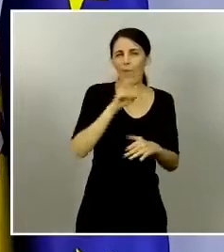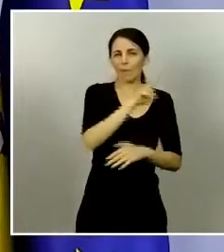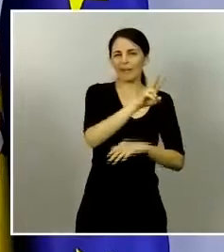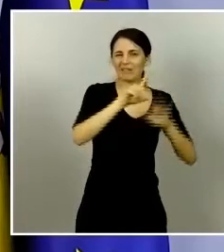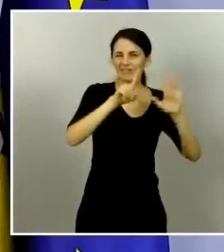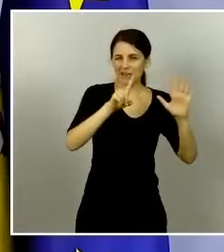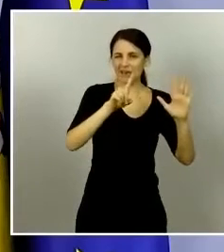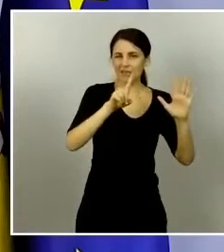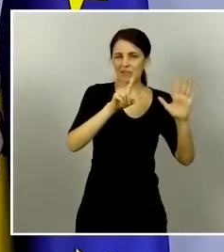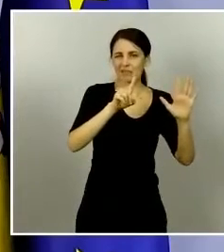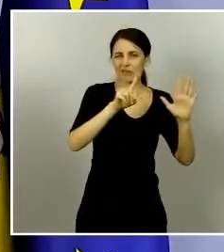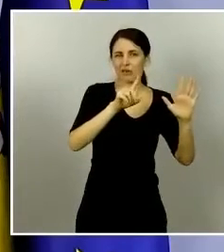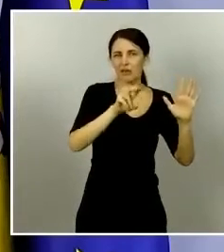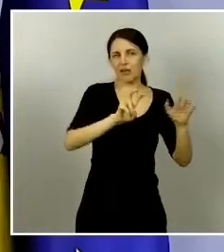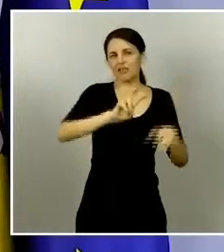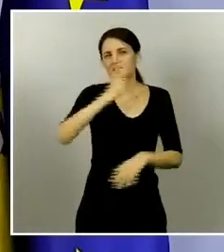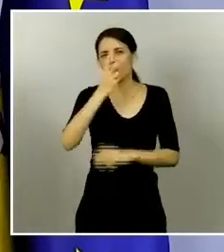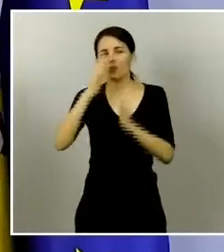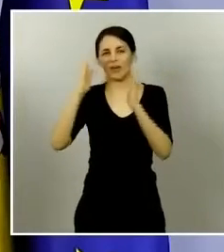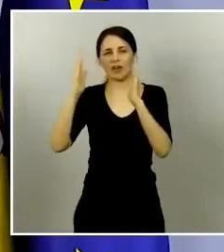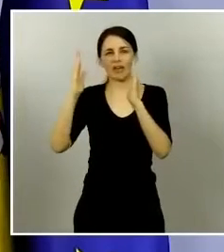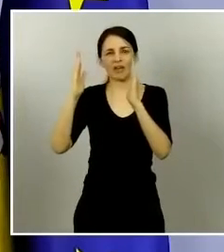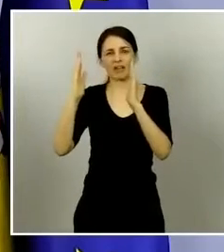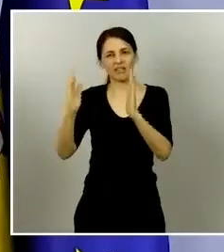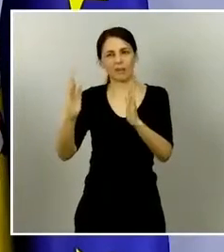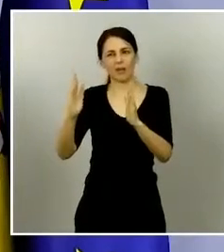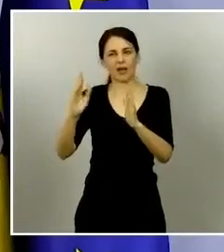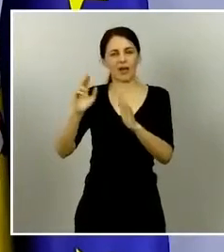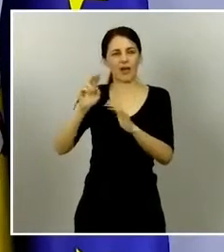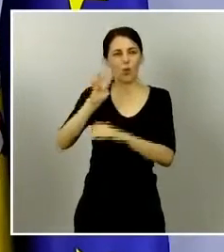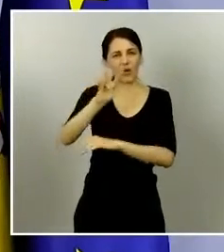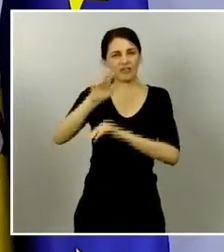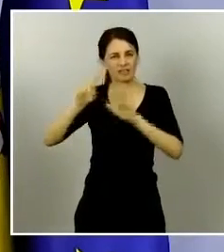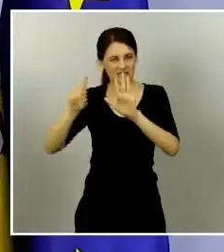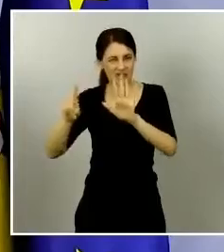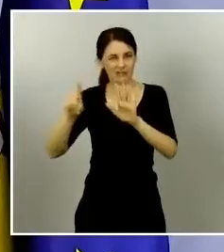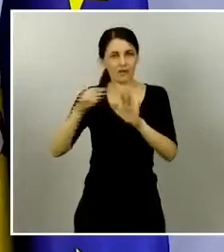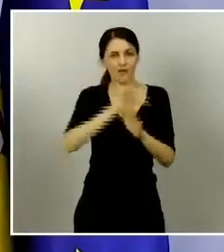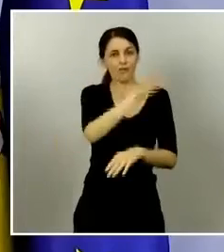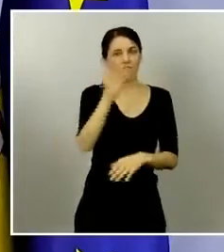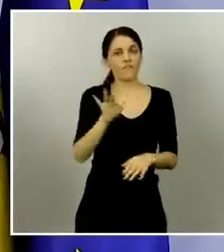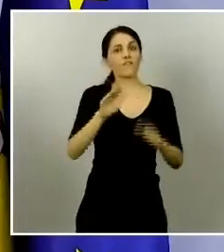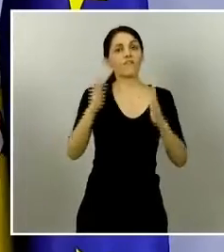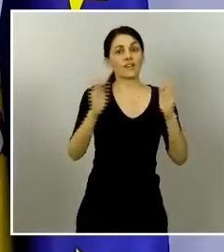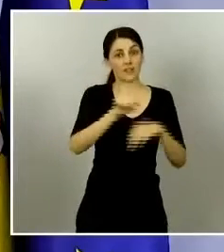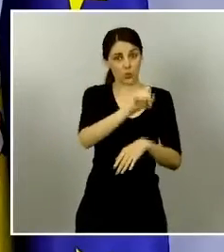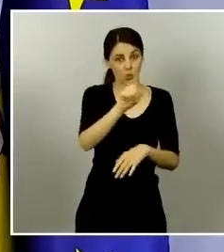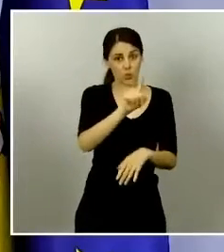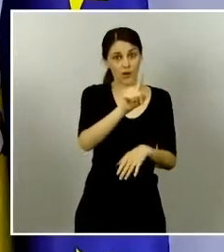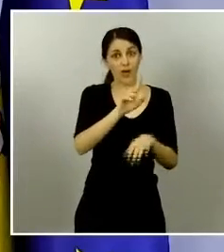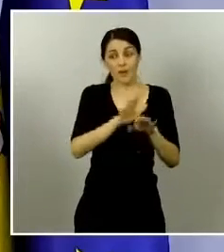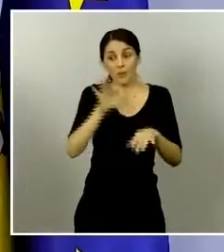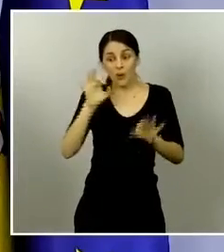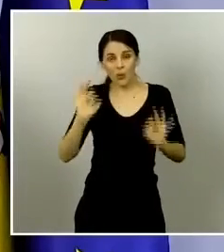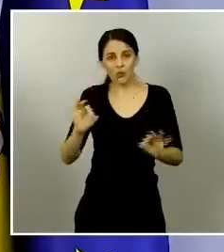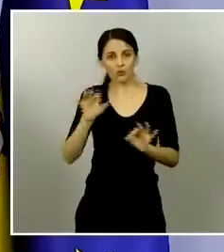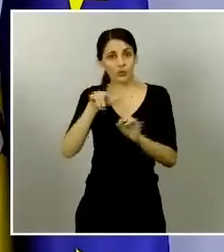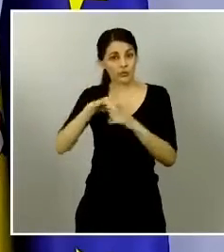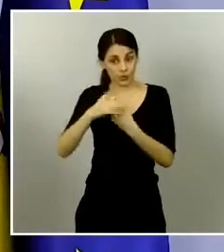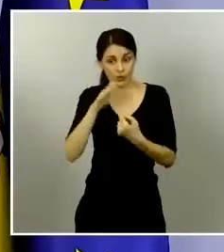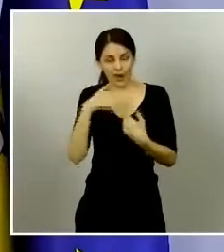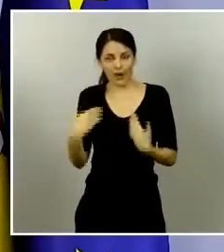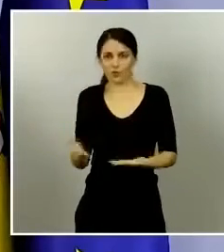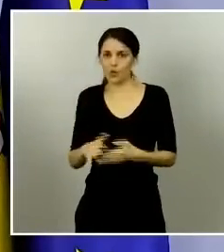de memoria, en concreto en la primera etapa fueron 26, me parece, y en una segunda etapa 46, progresaron a fase 1 y en